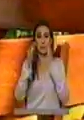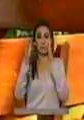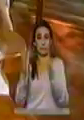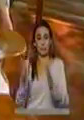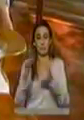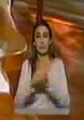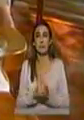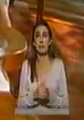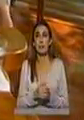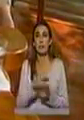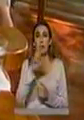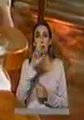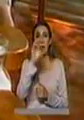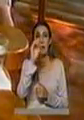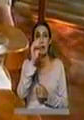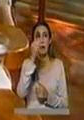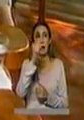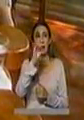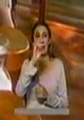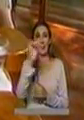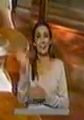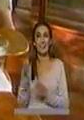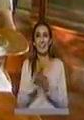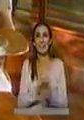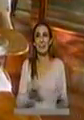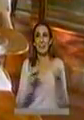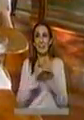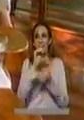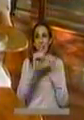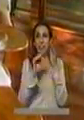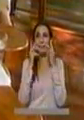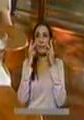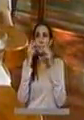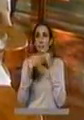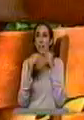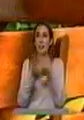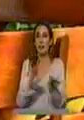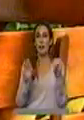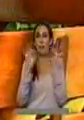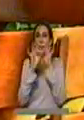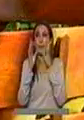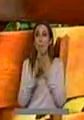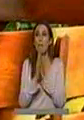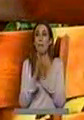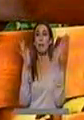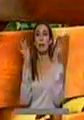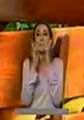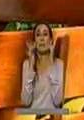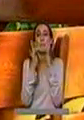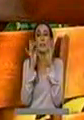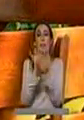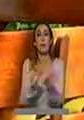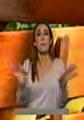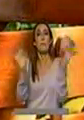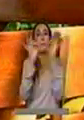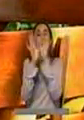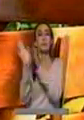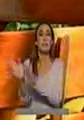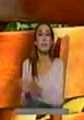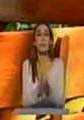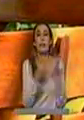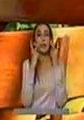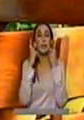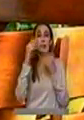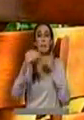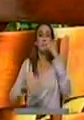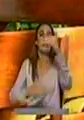Holguín. Hace poco estábamos hablando en el anterior bloque de Ecuador al Futuro sobre esta conectividad tan importante para poder fomentar el